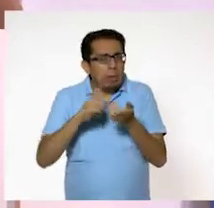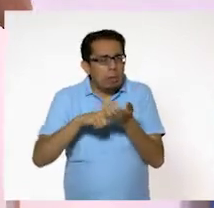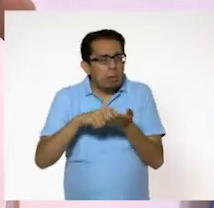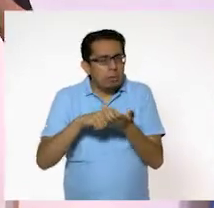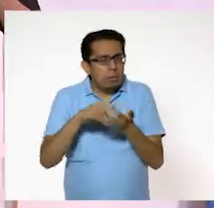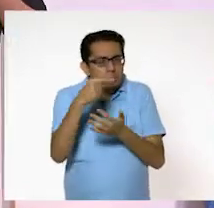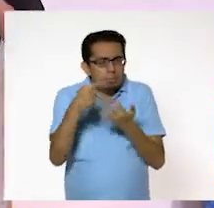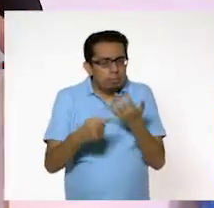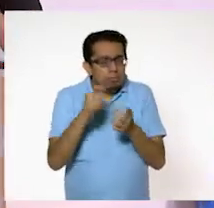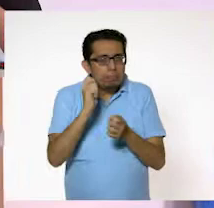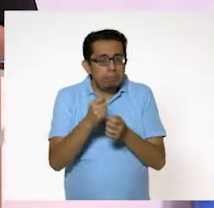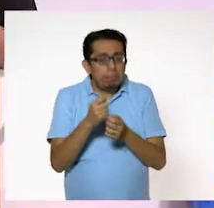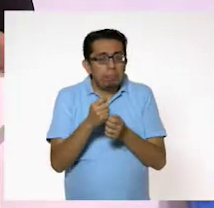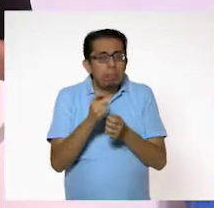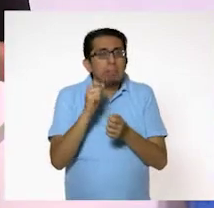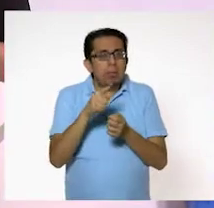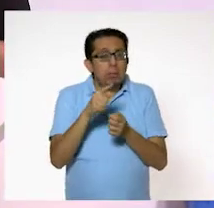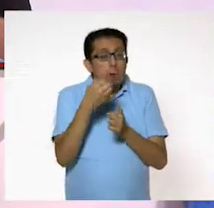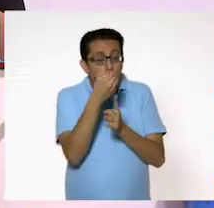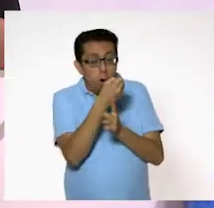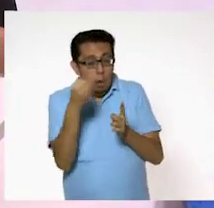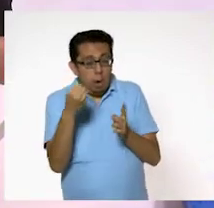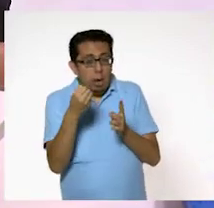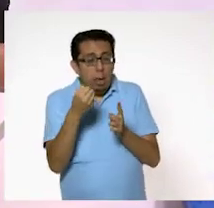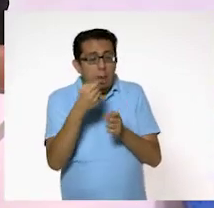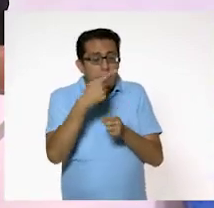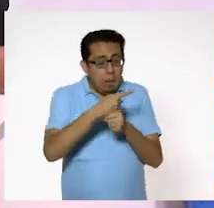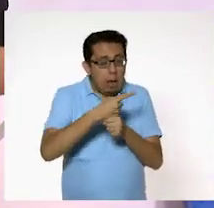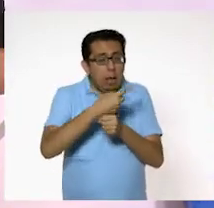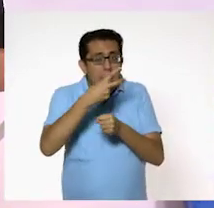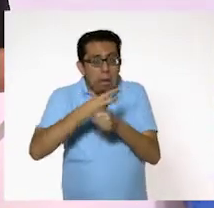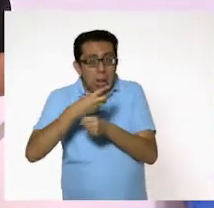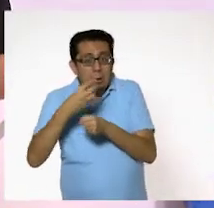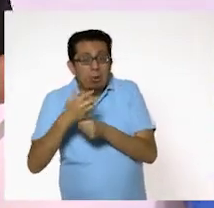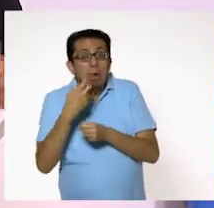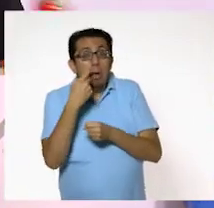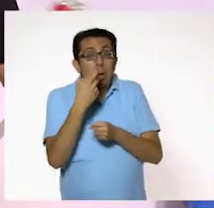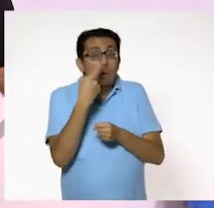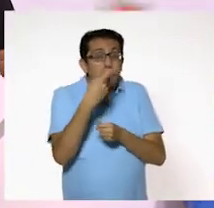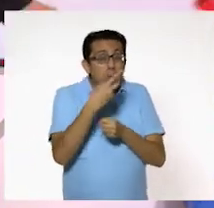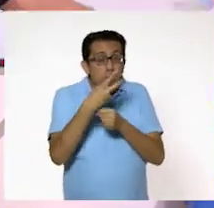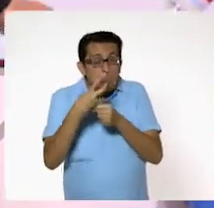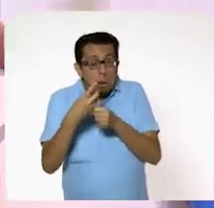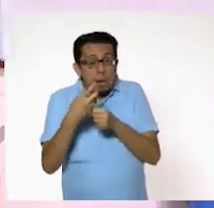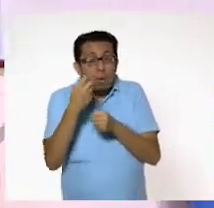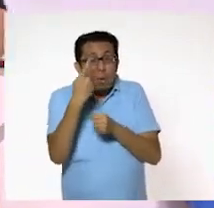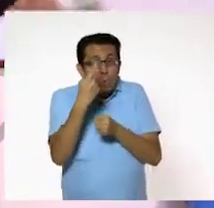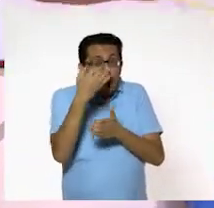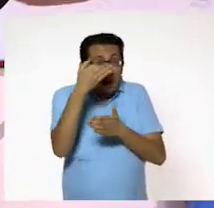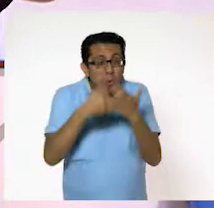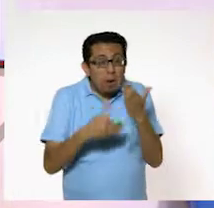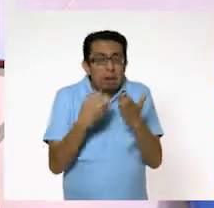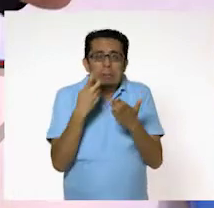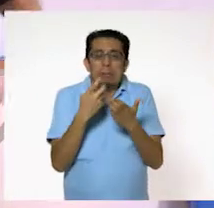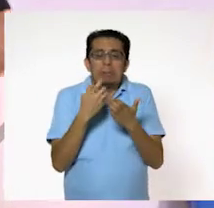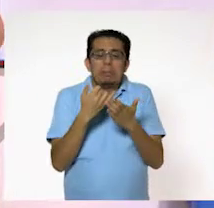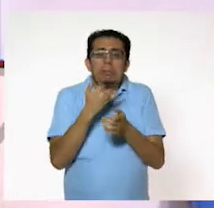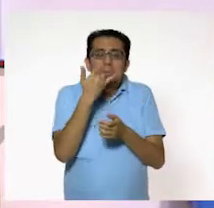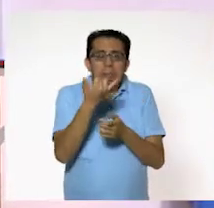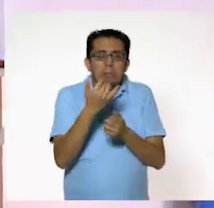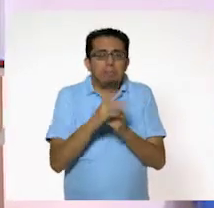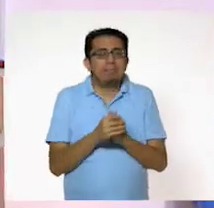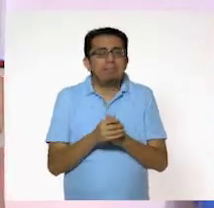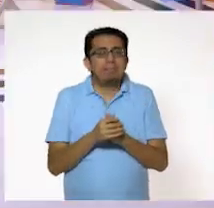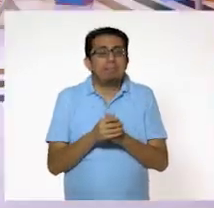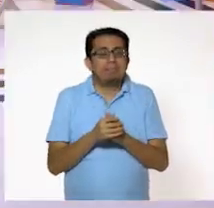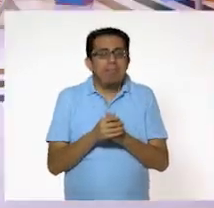ello y vamos a ordenar paso a paso, porque si te saltas uno, no te sale como a mí.